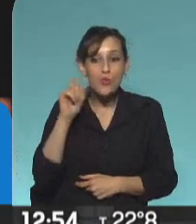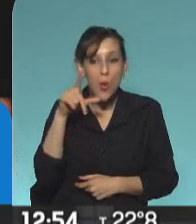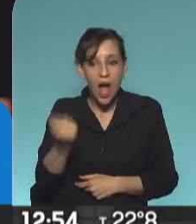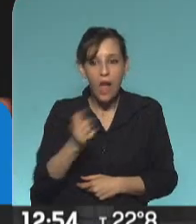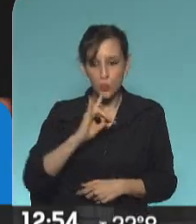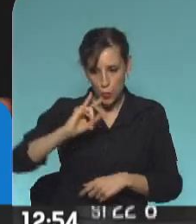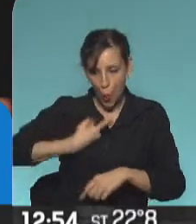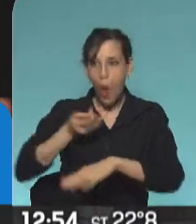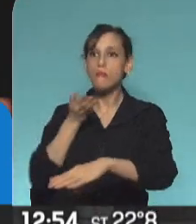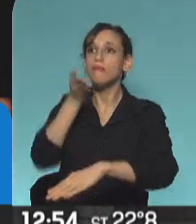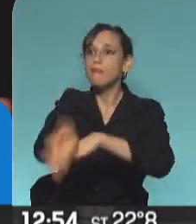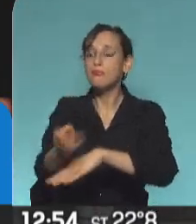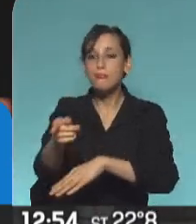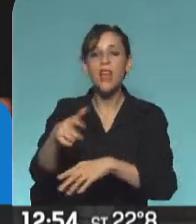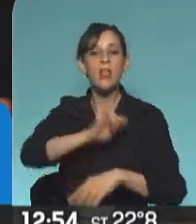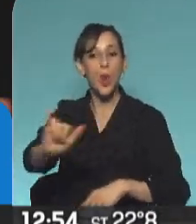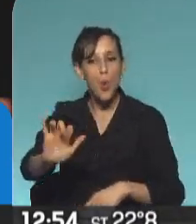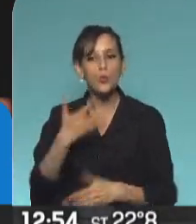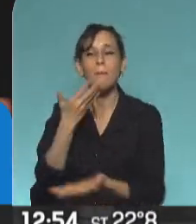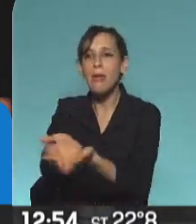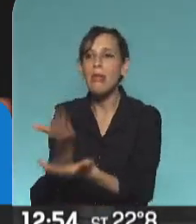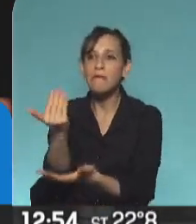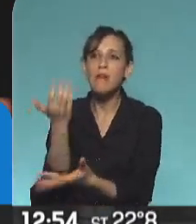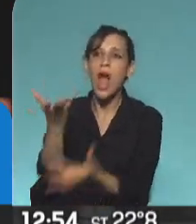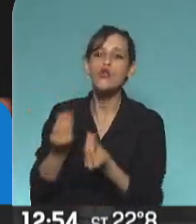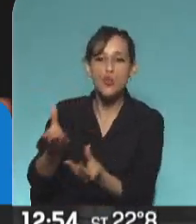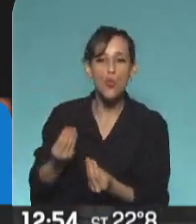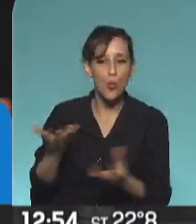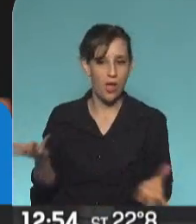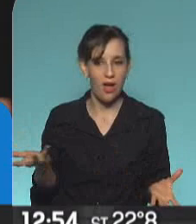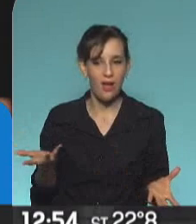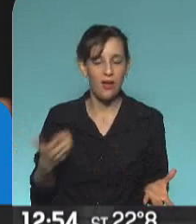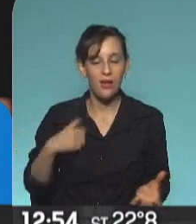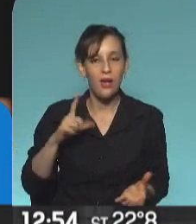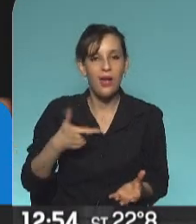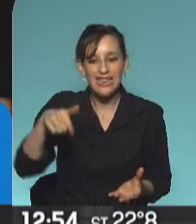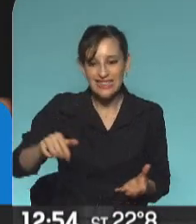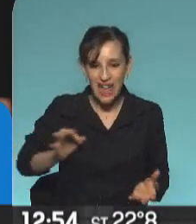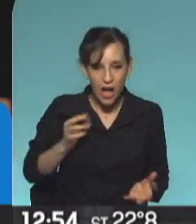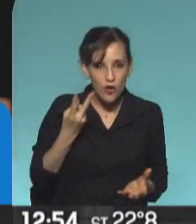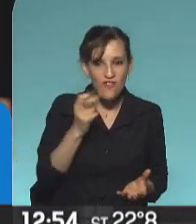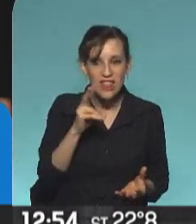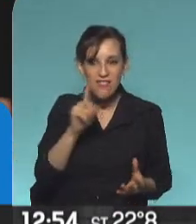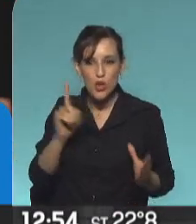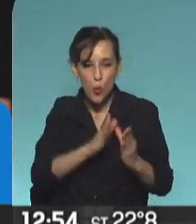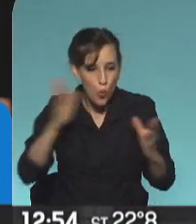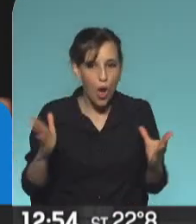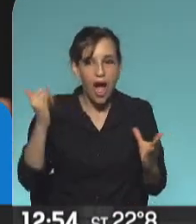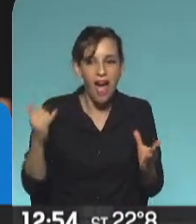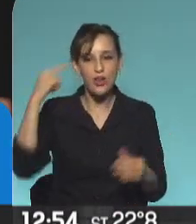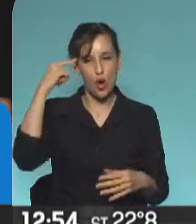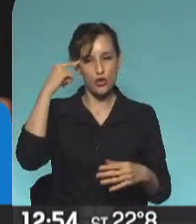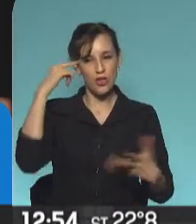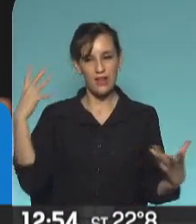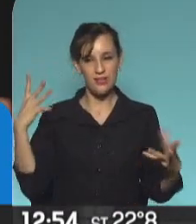lo escucha y no puede creer que sea así en el 2021 en argentina con la conciencia que tenemos colectiva de este